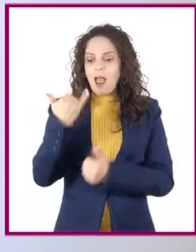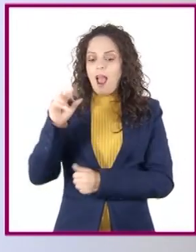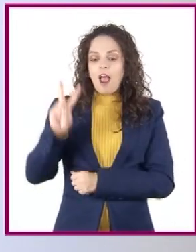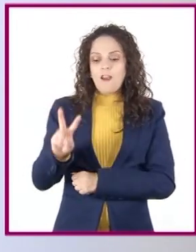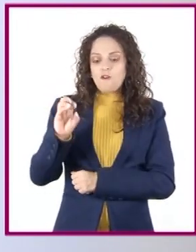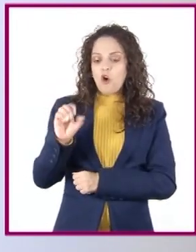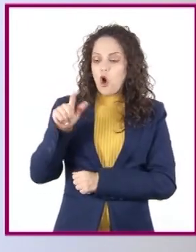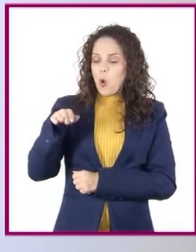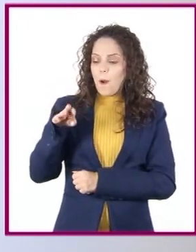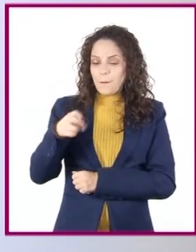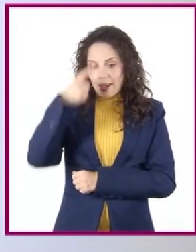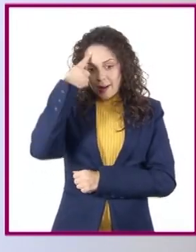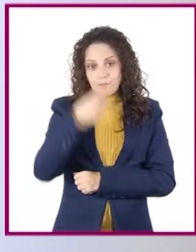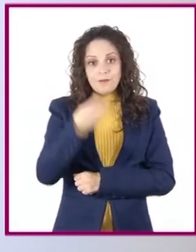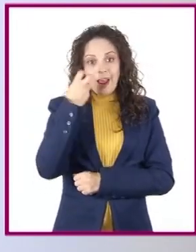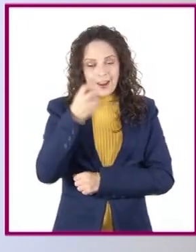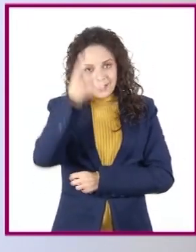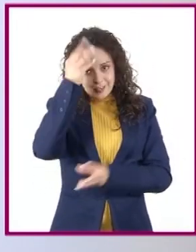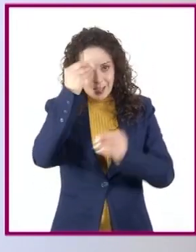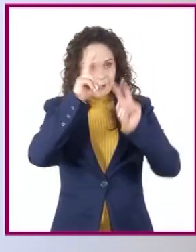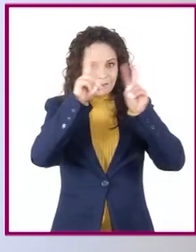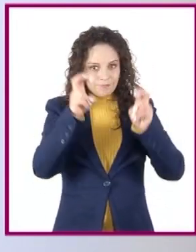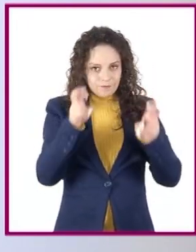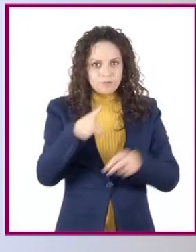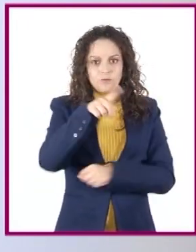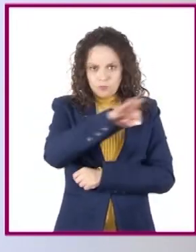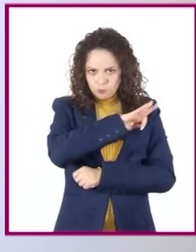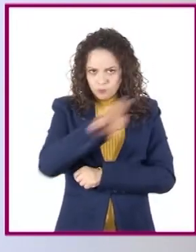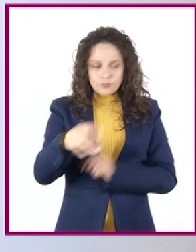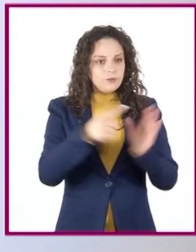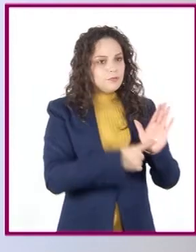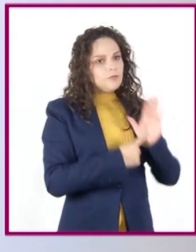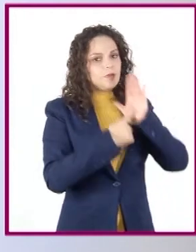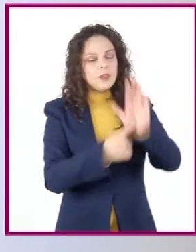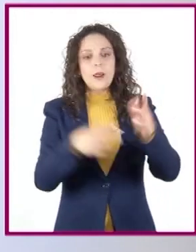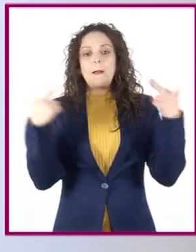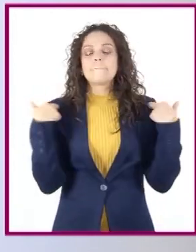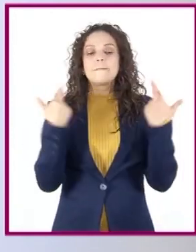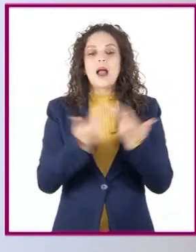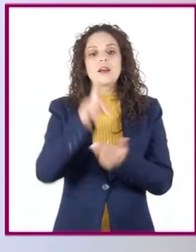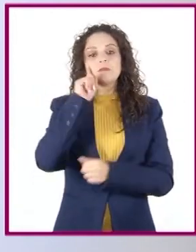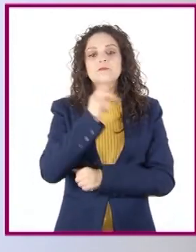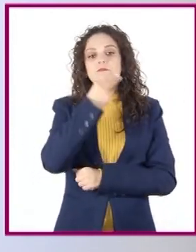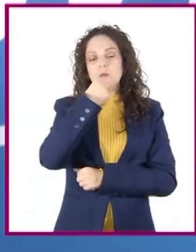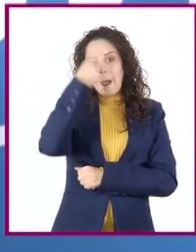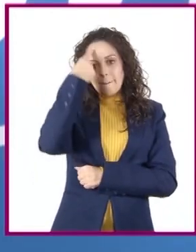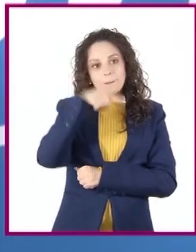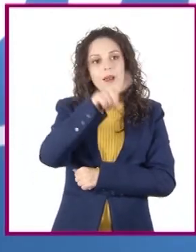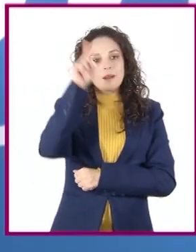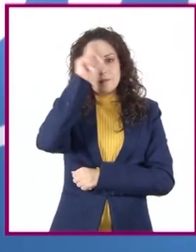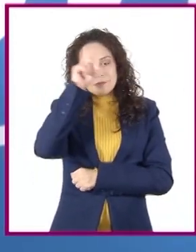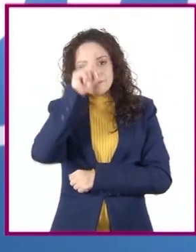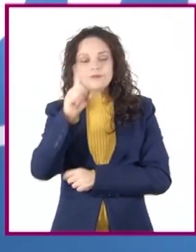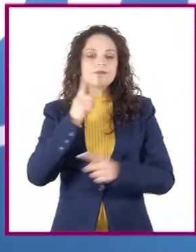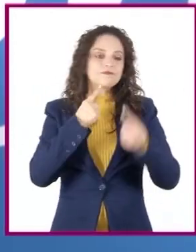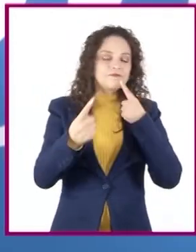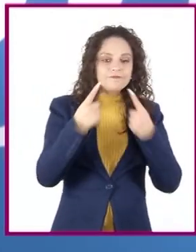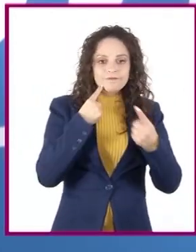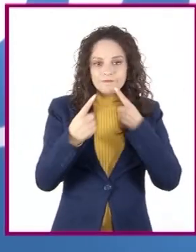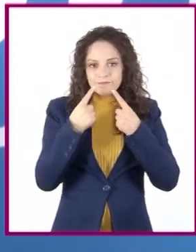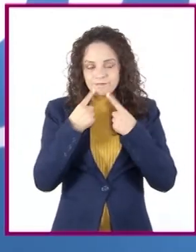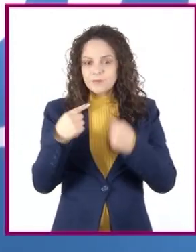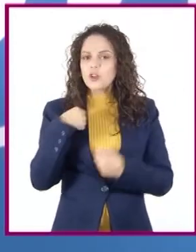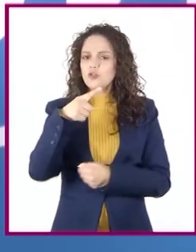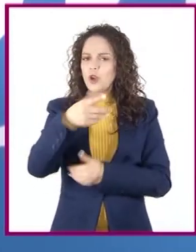tema. Si es posible, muéstrenselo a su maestra o maestro para recibir retroalimentación. Les propongo un